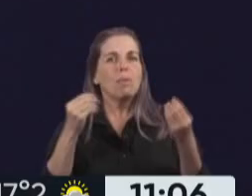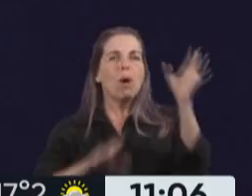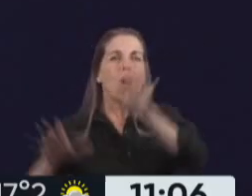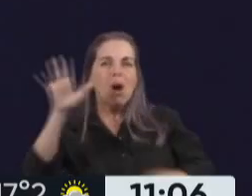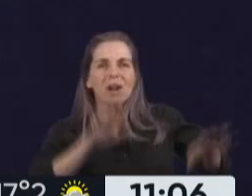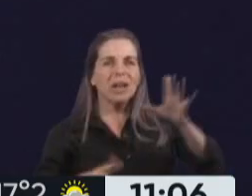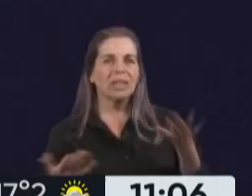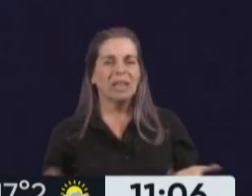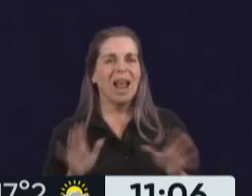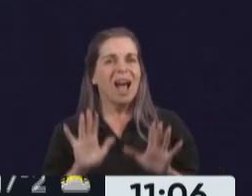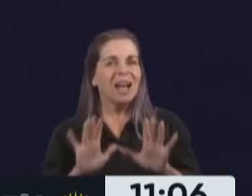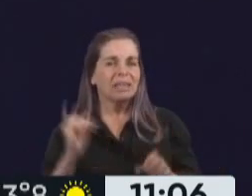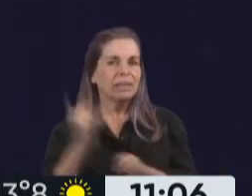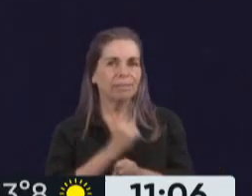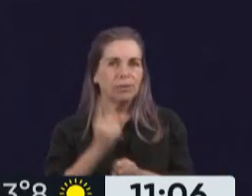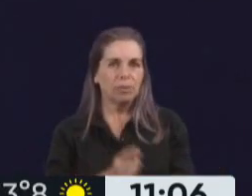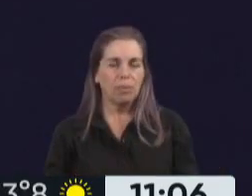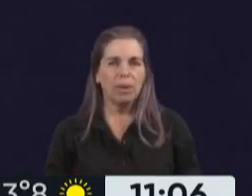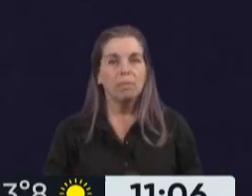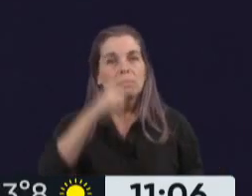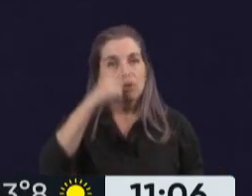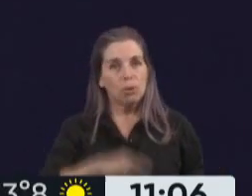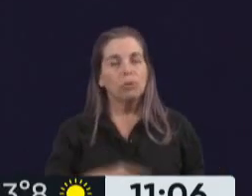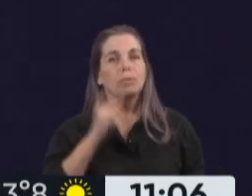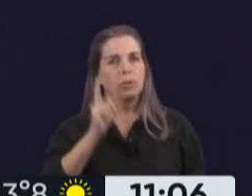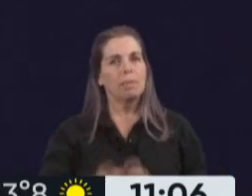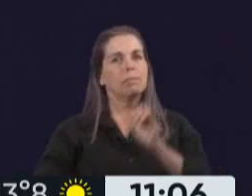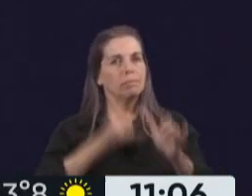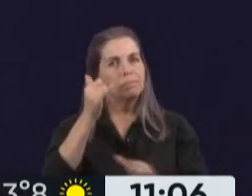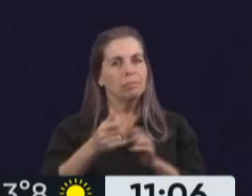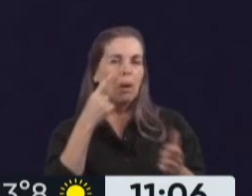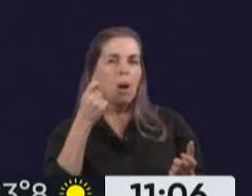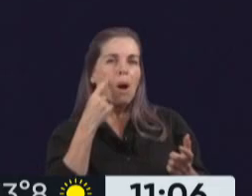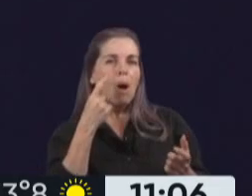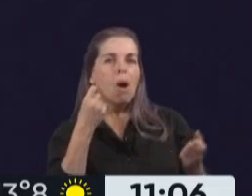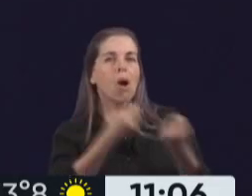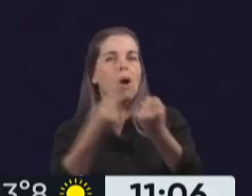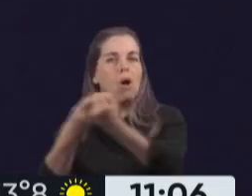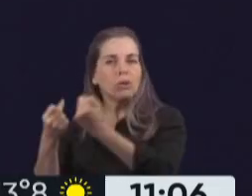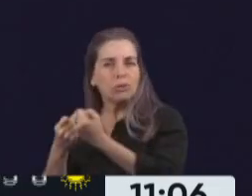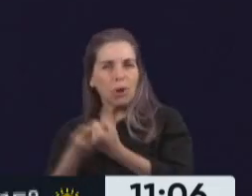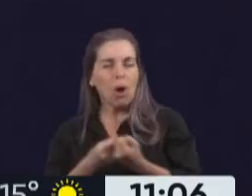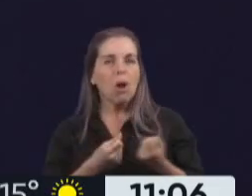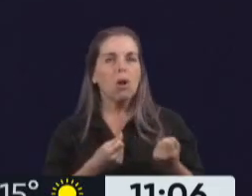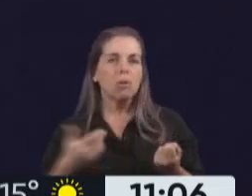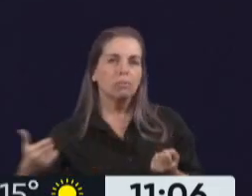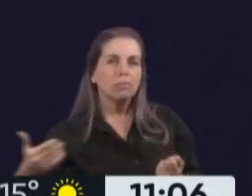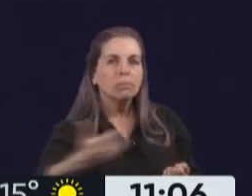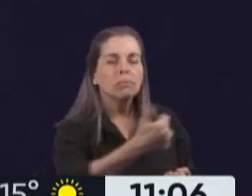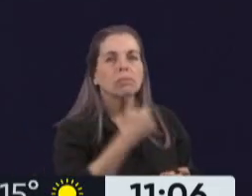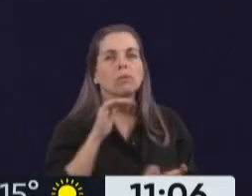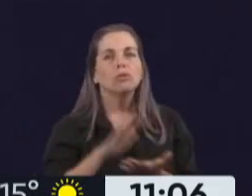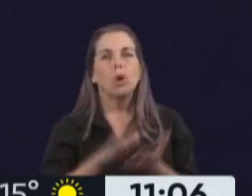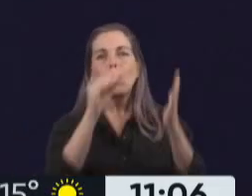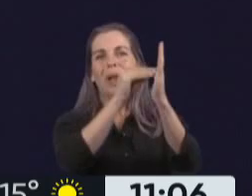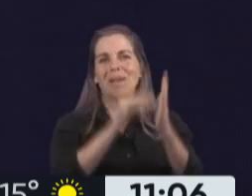siempre. Por último, contarles que se realizó un relevamiento en la lista de